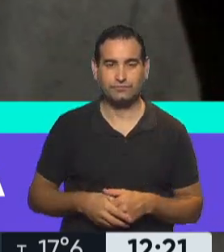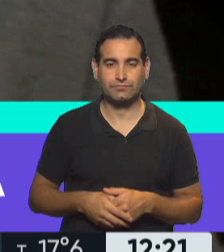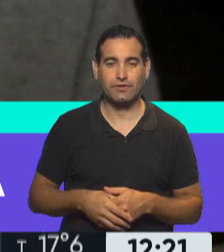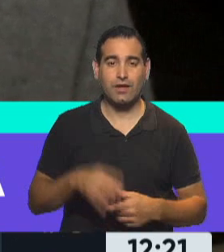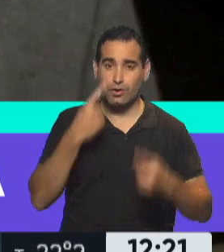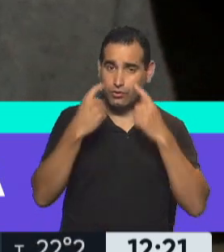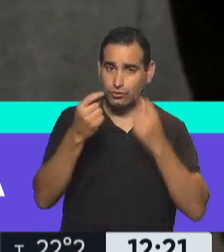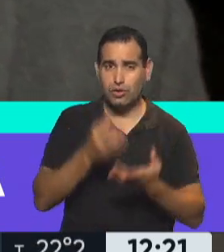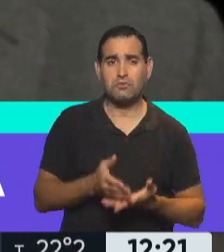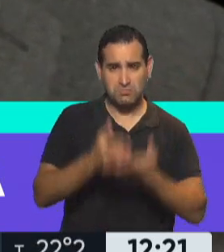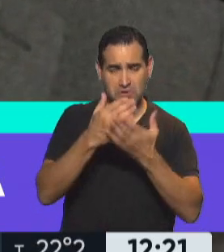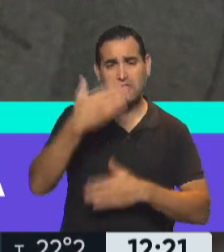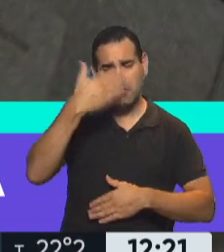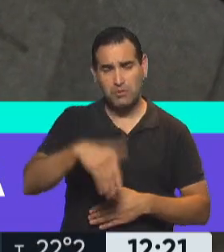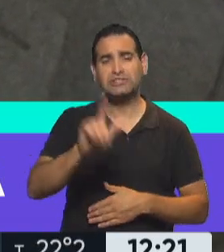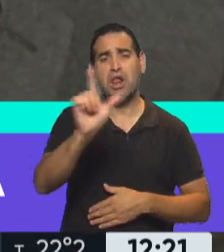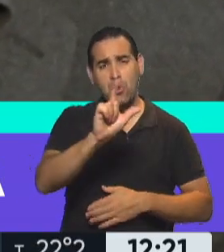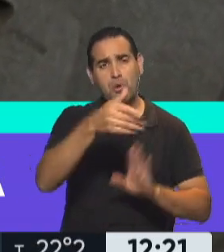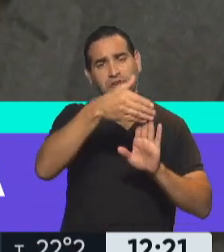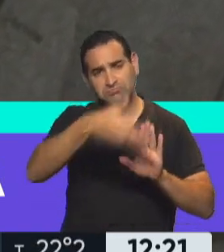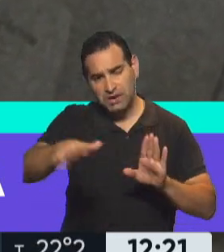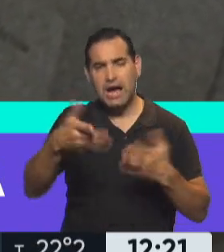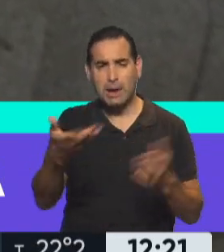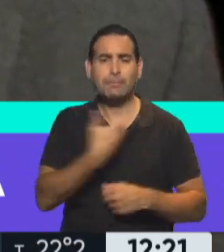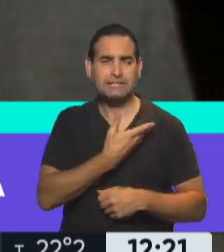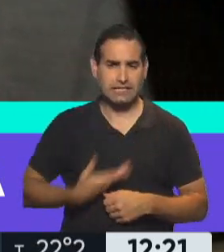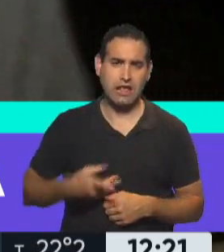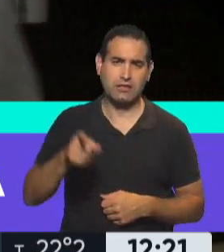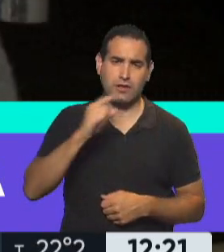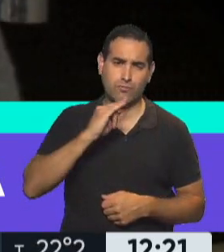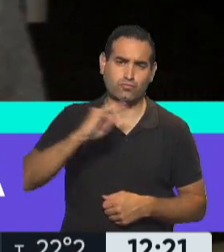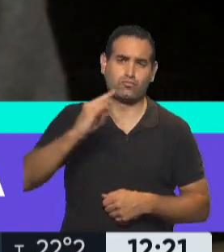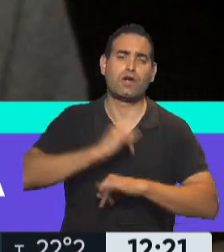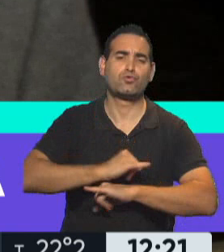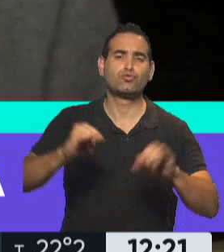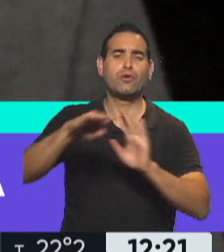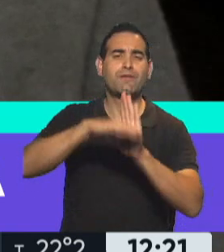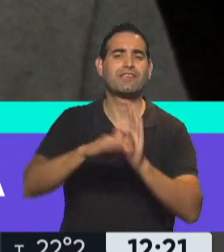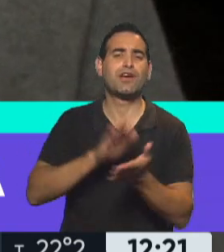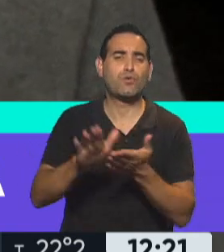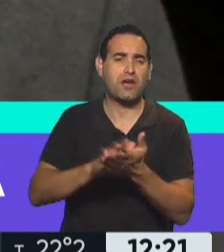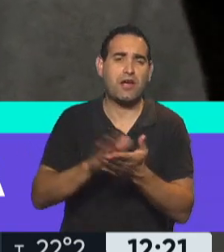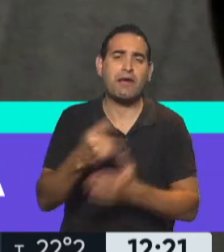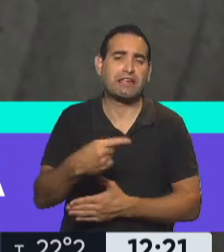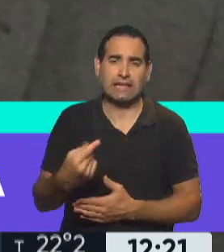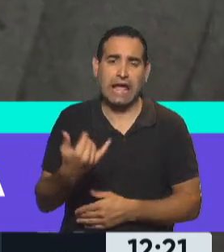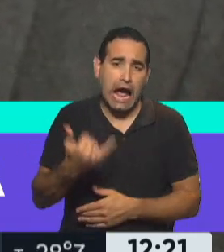más estricto. Después, el día lunes, seguramente el presidente anunciará cuáles serán las nuevas medidas, si es que las